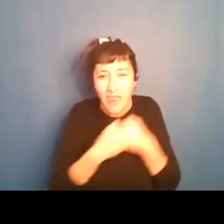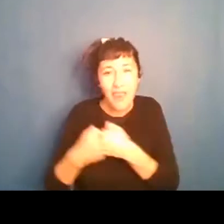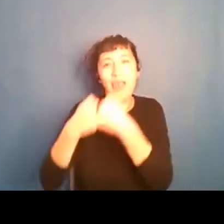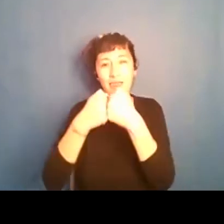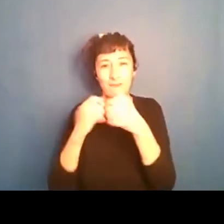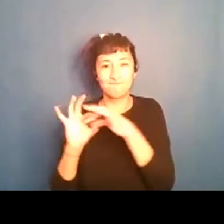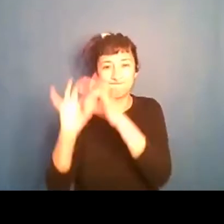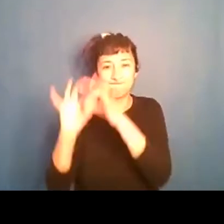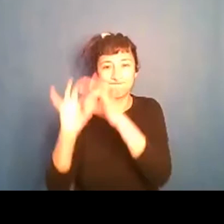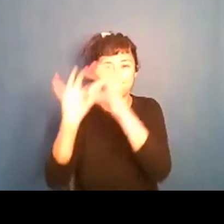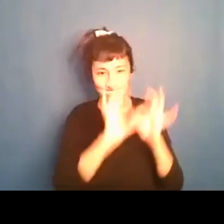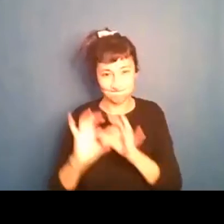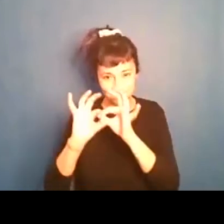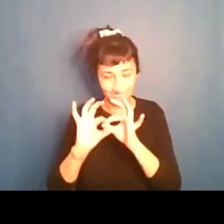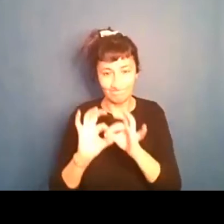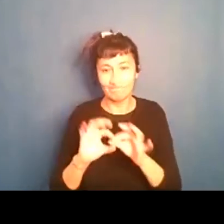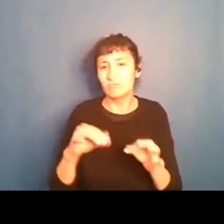hemos podido realizar